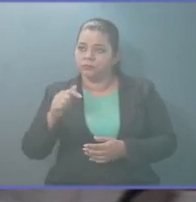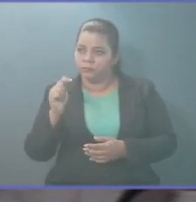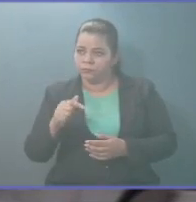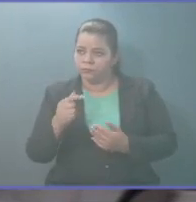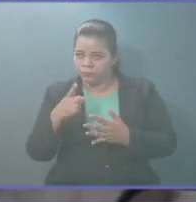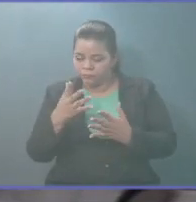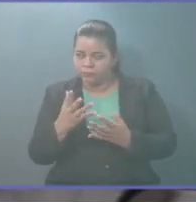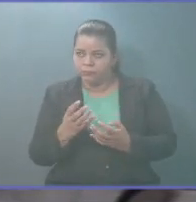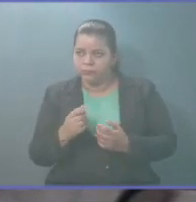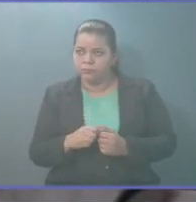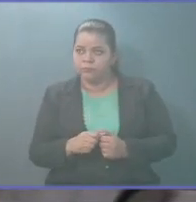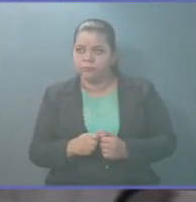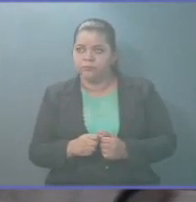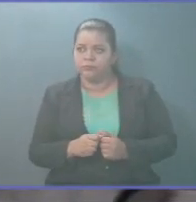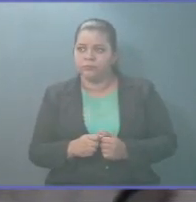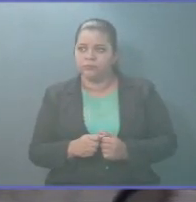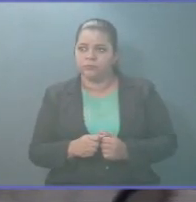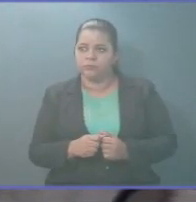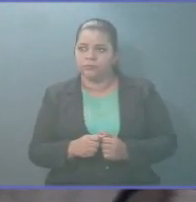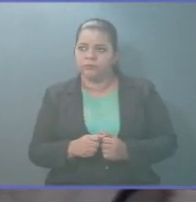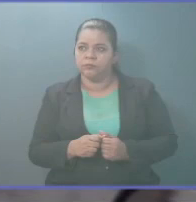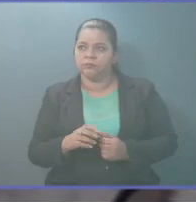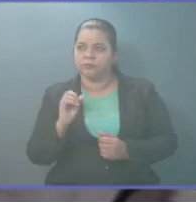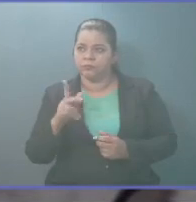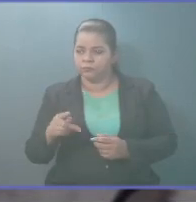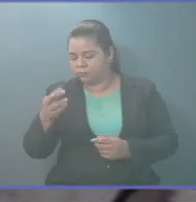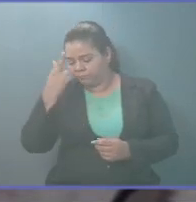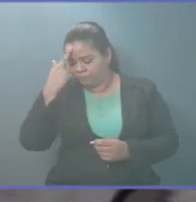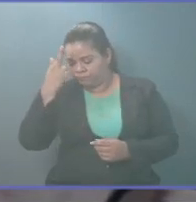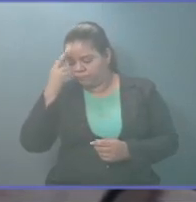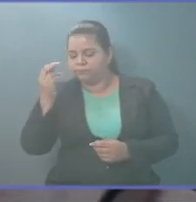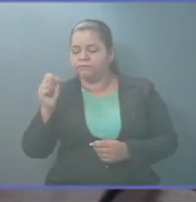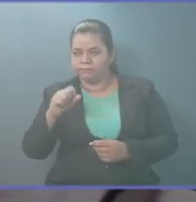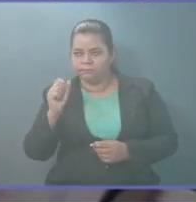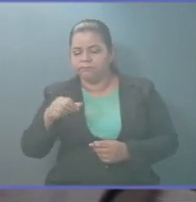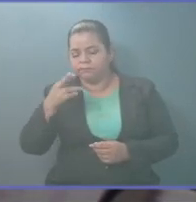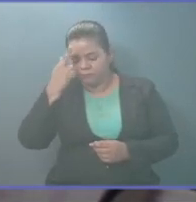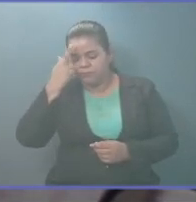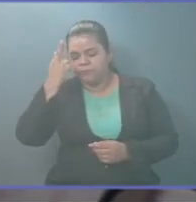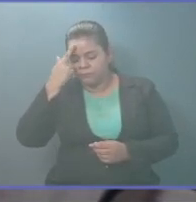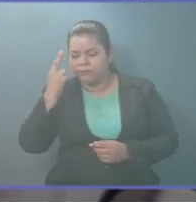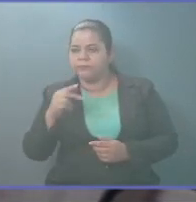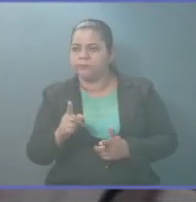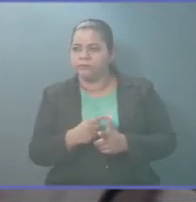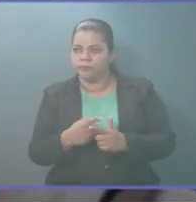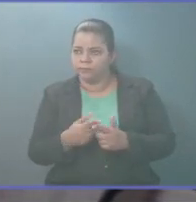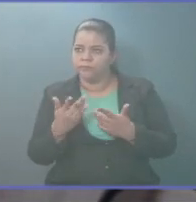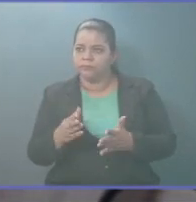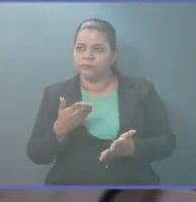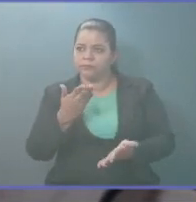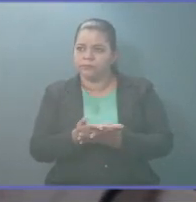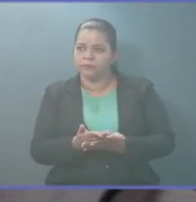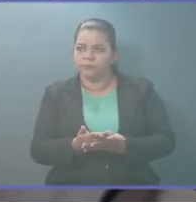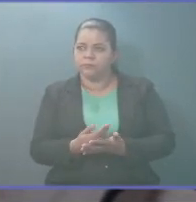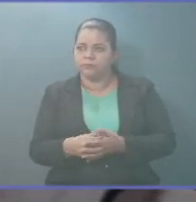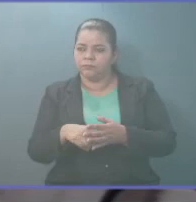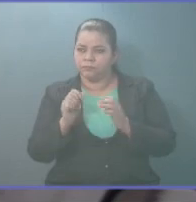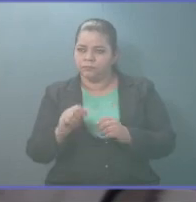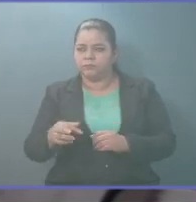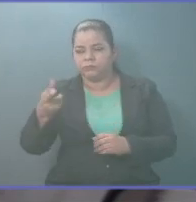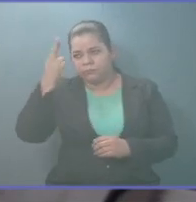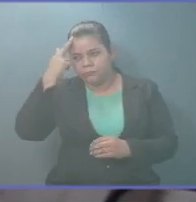sentencia estimatoria o una resolución definitiva. Para mí son dos cosas diferentes. Pero si nos ubicamos